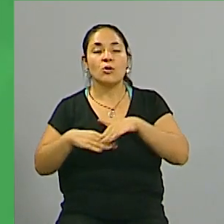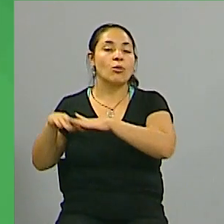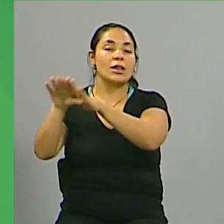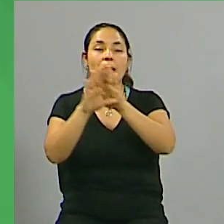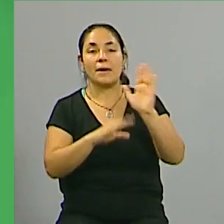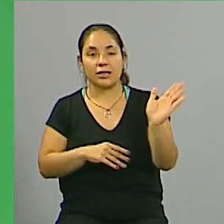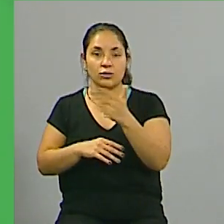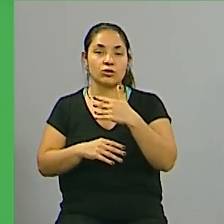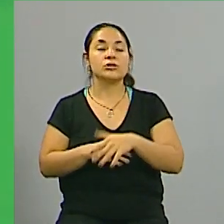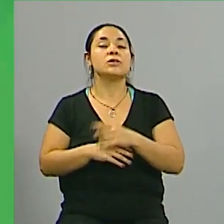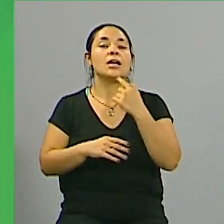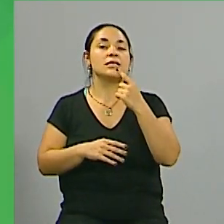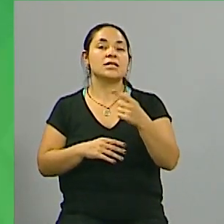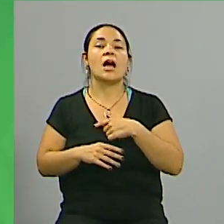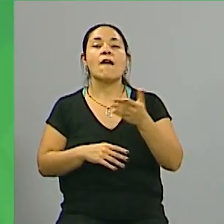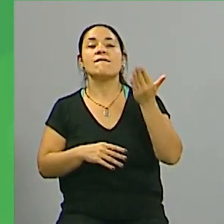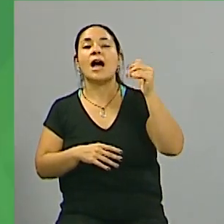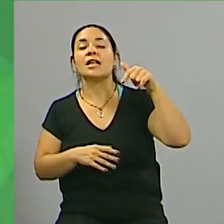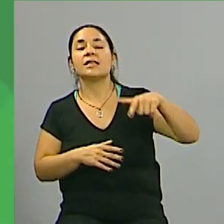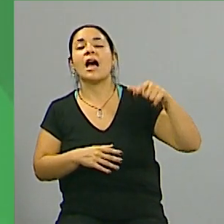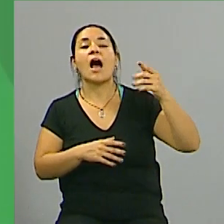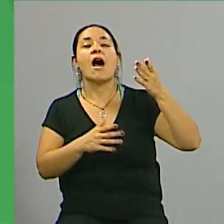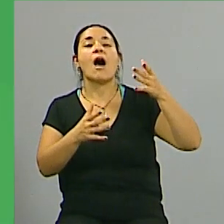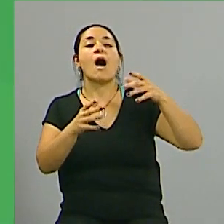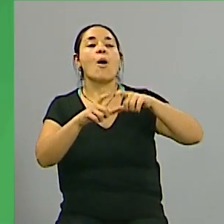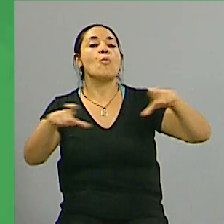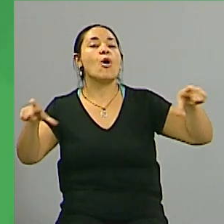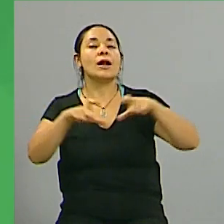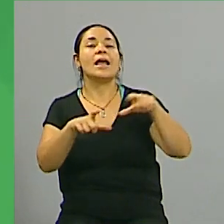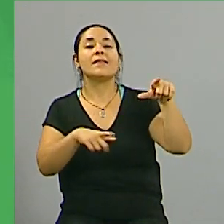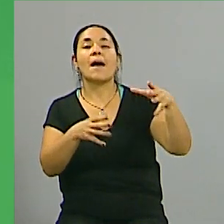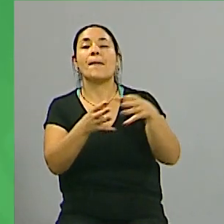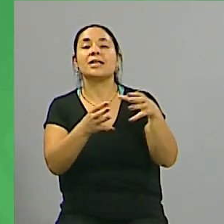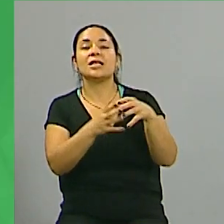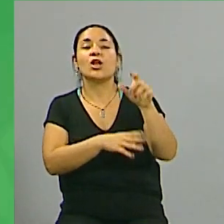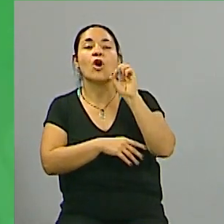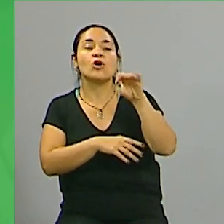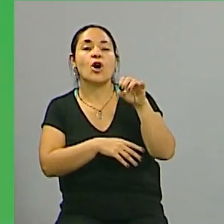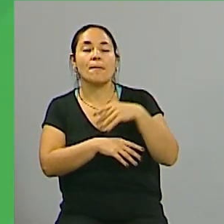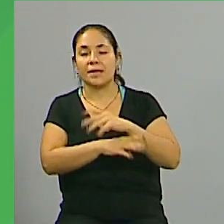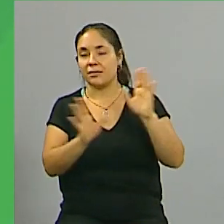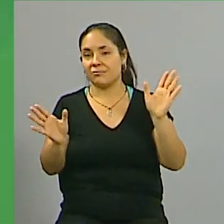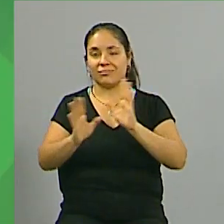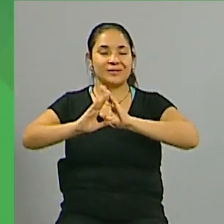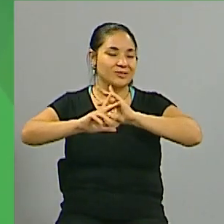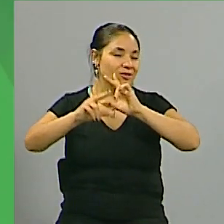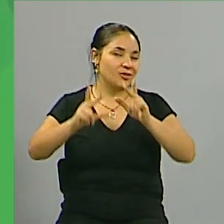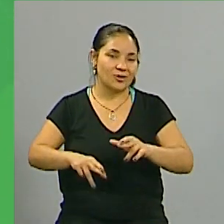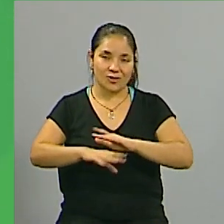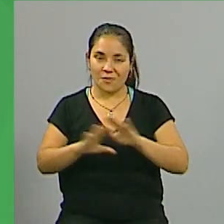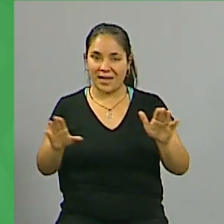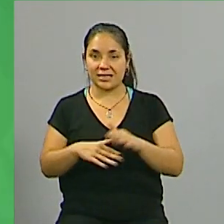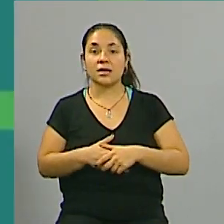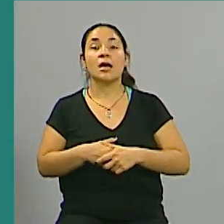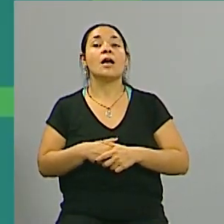ya no va a escucharse más nadie en la fila, faltan boletas de que quiero votar, pero también hay una realidad,